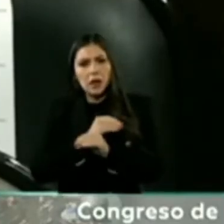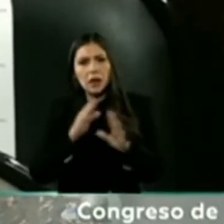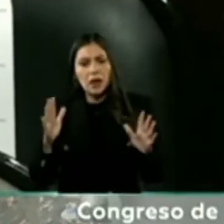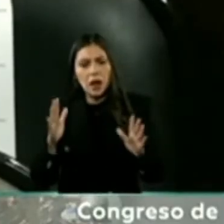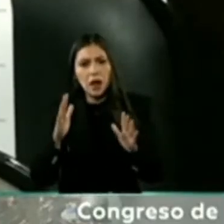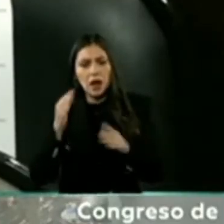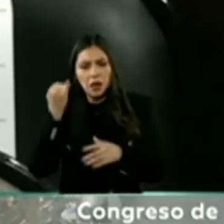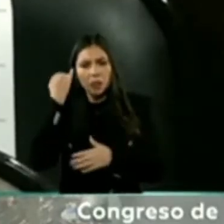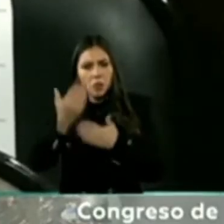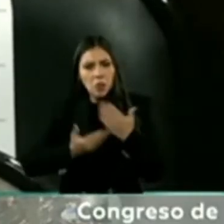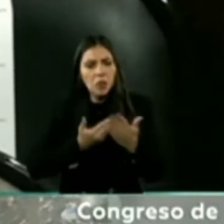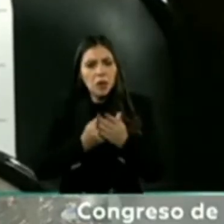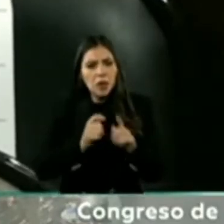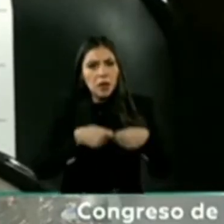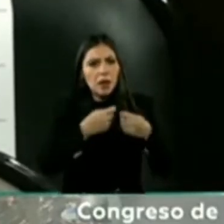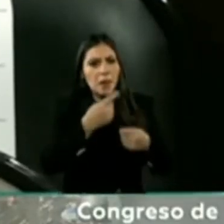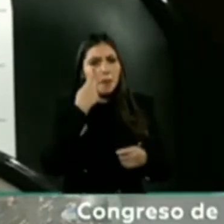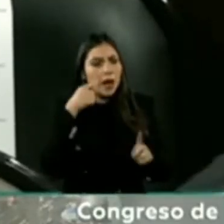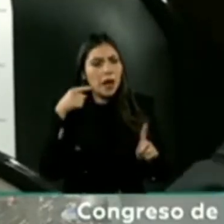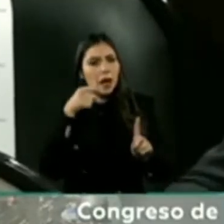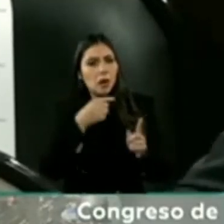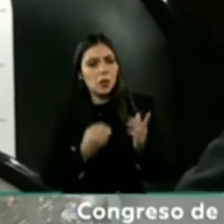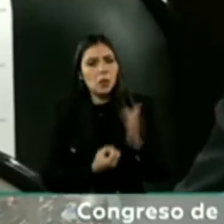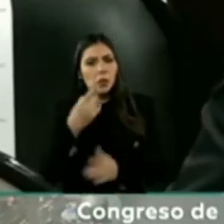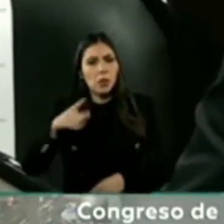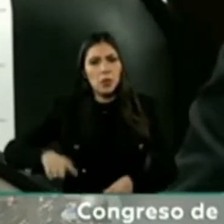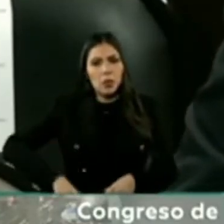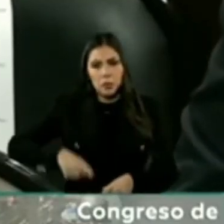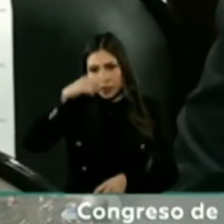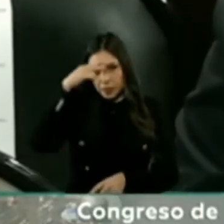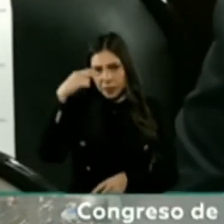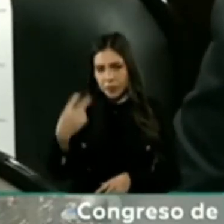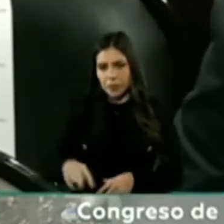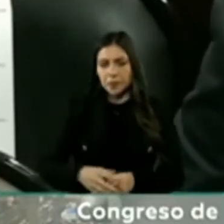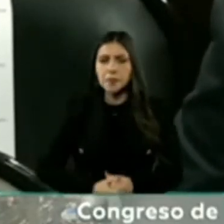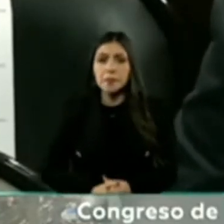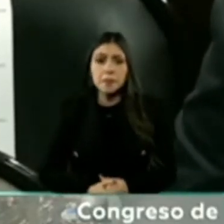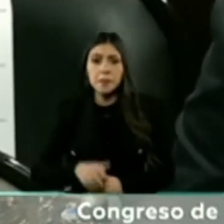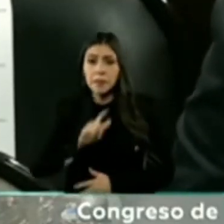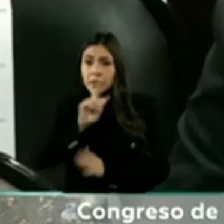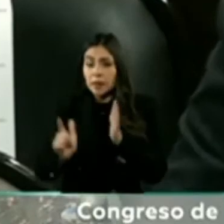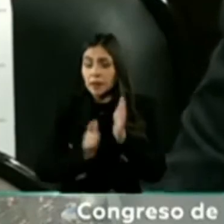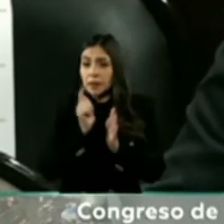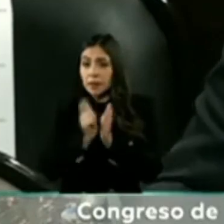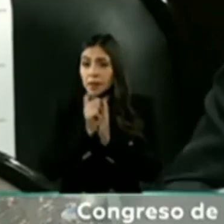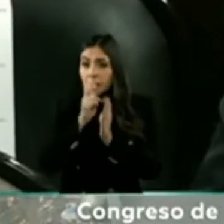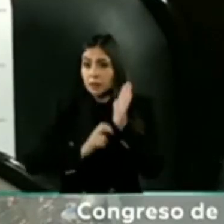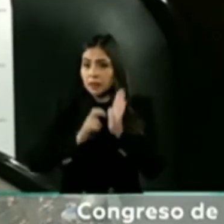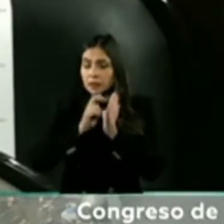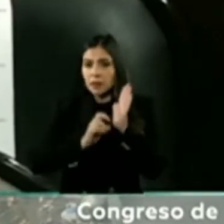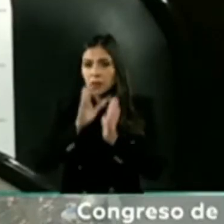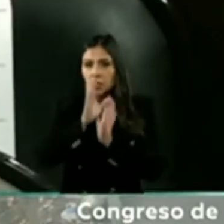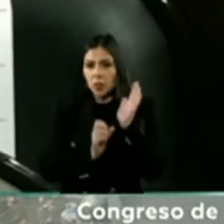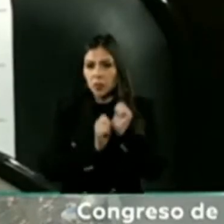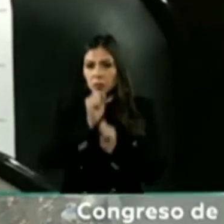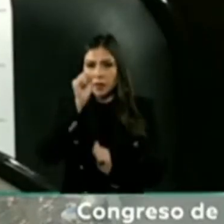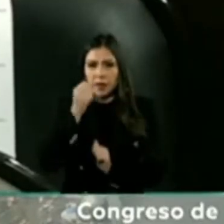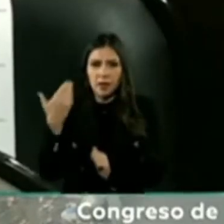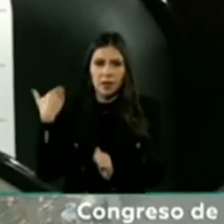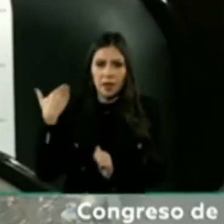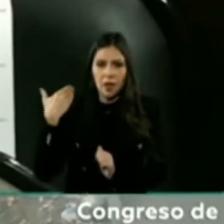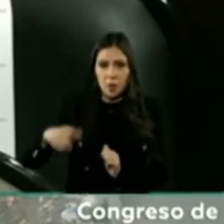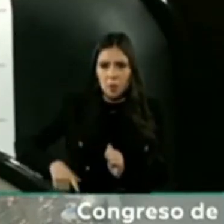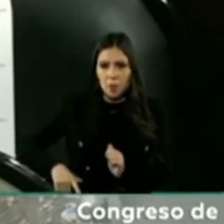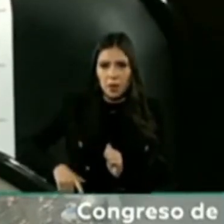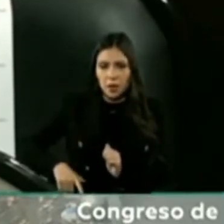la República. Las reformas constitucionales que impulsó el gobierno saliente, que incorporan a la